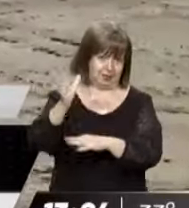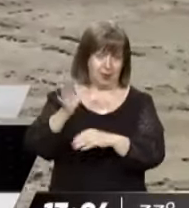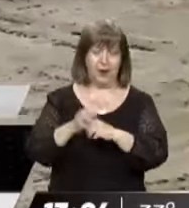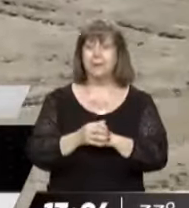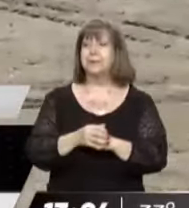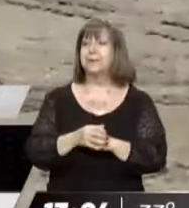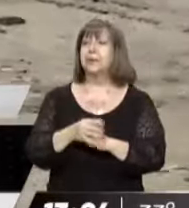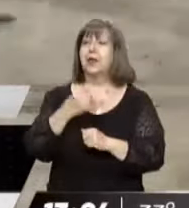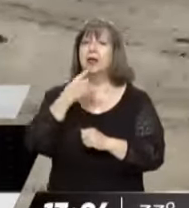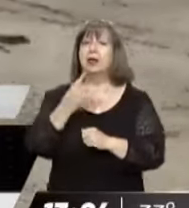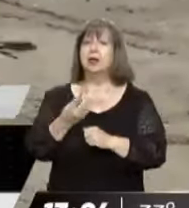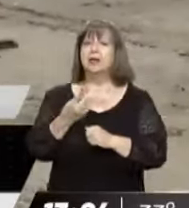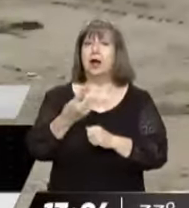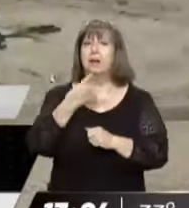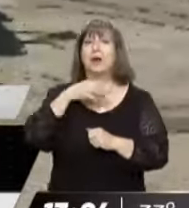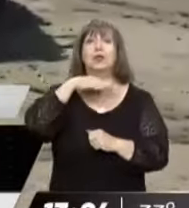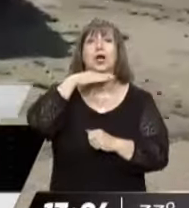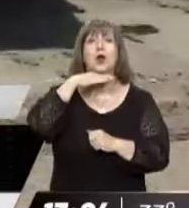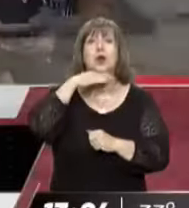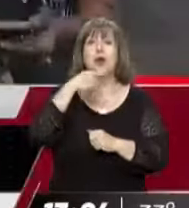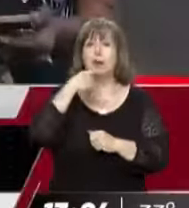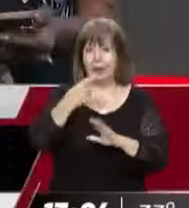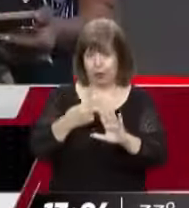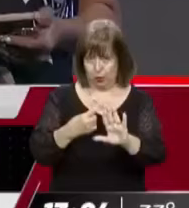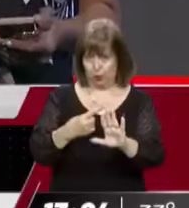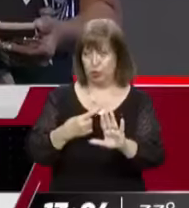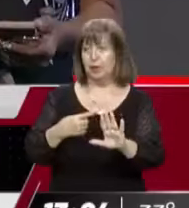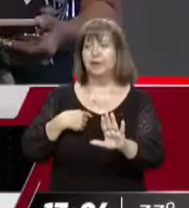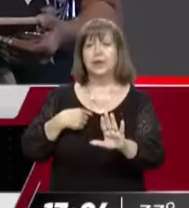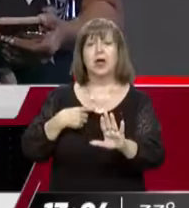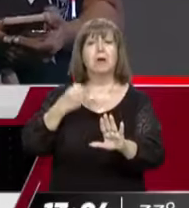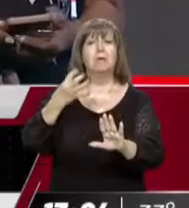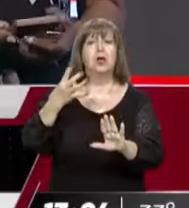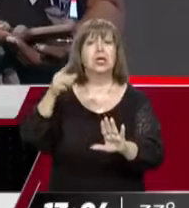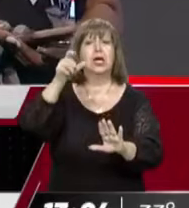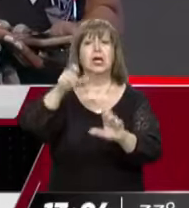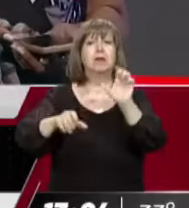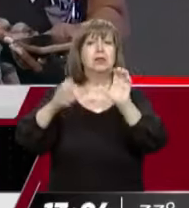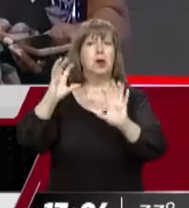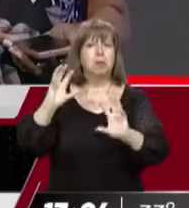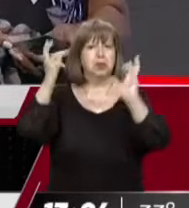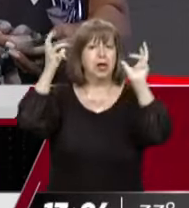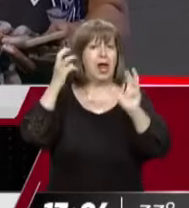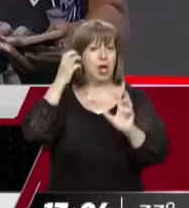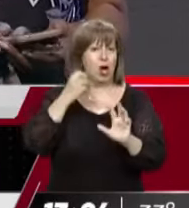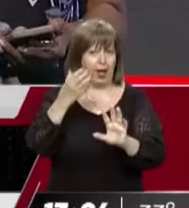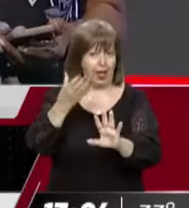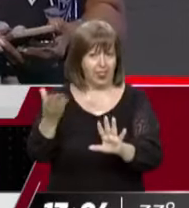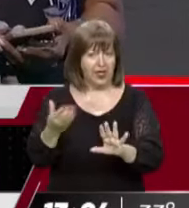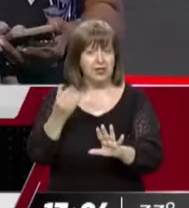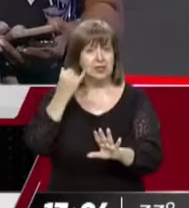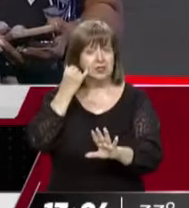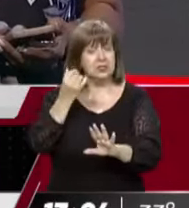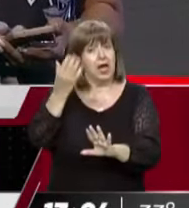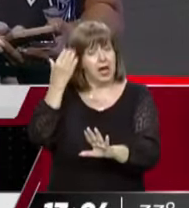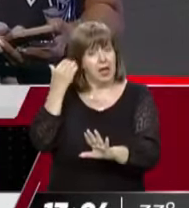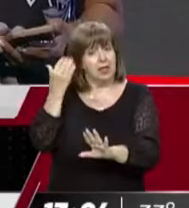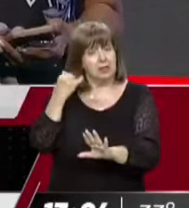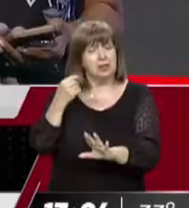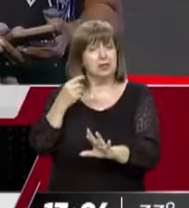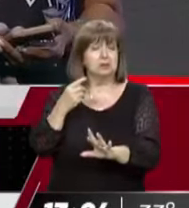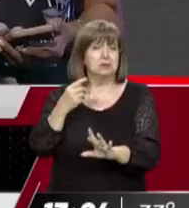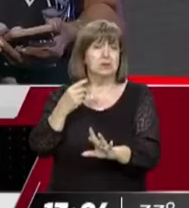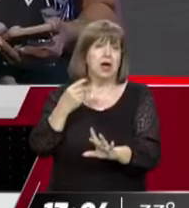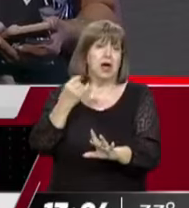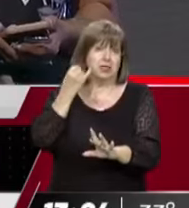por supuesto. Comentario al margen, quiero que nos hagas el enojo de la gente, porque hemos tenido otros incendios intencionales en Chile, se han perdido